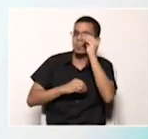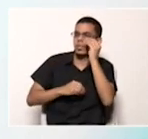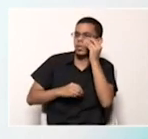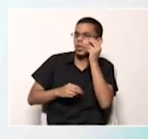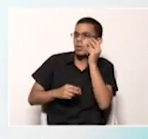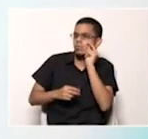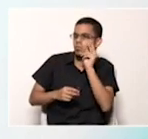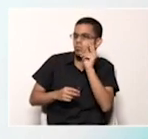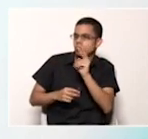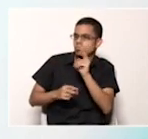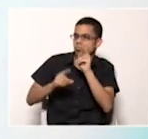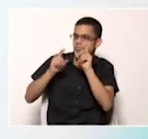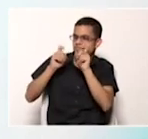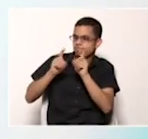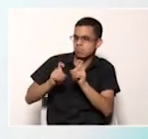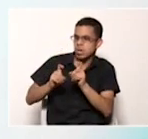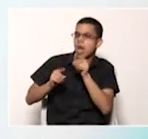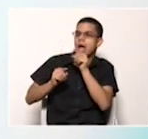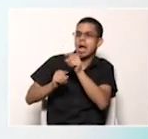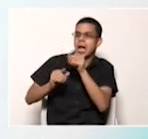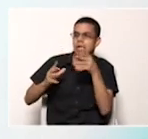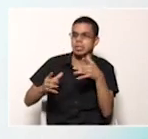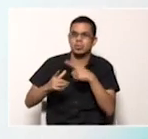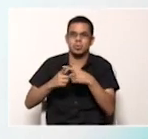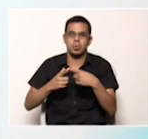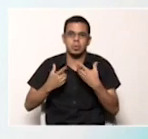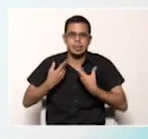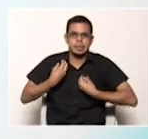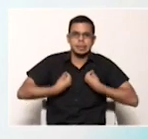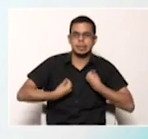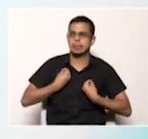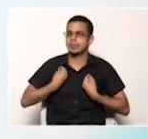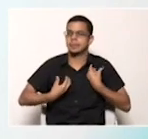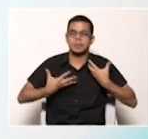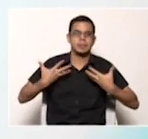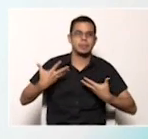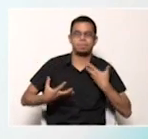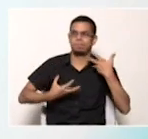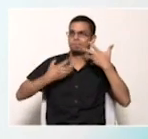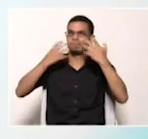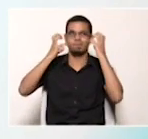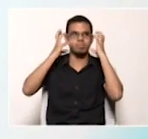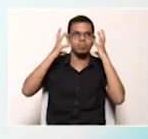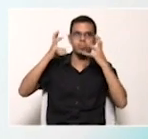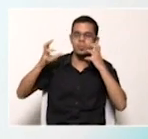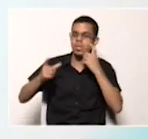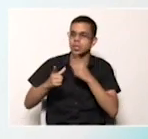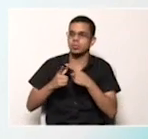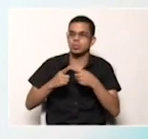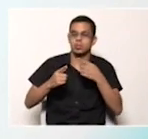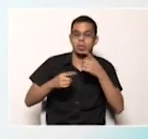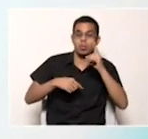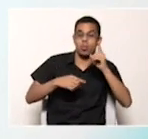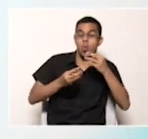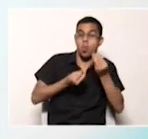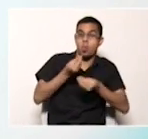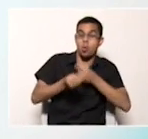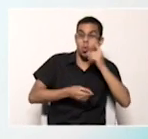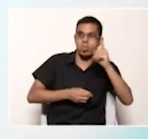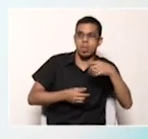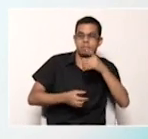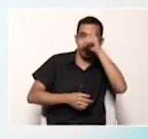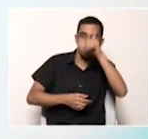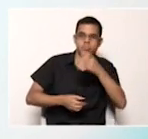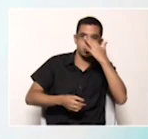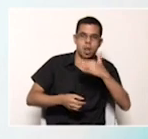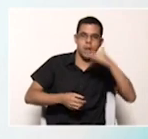está tenso y nosotros que estamos mediando en ese aprendizaje también estamos tensos, estamos molestos,